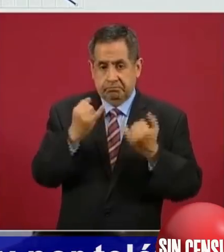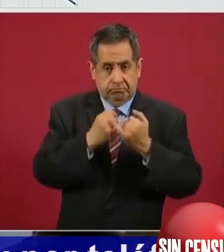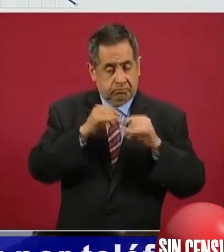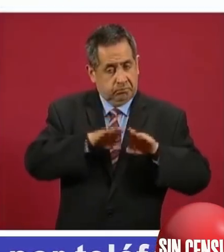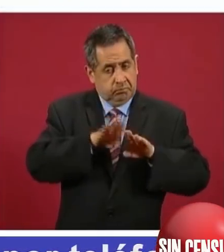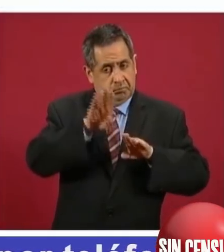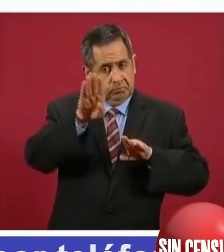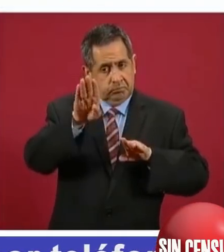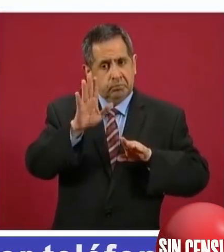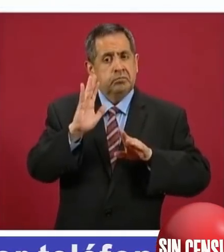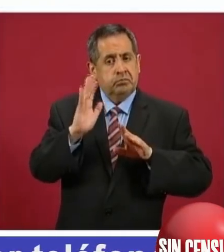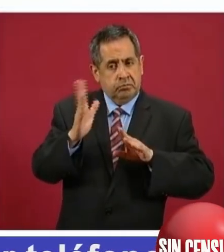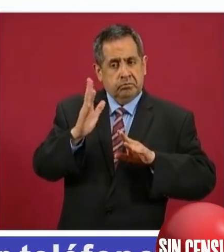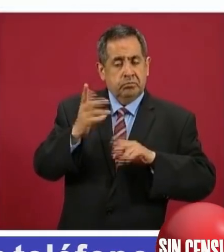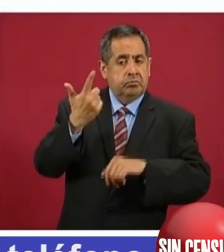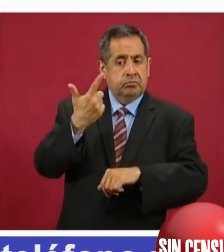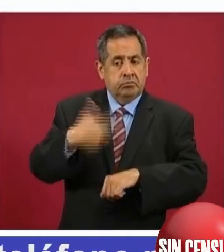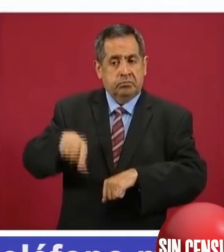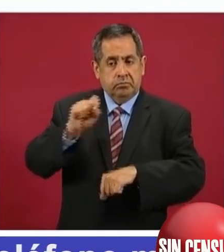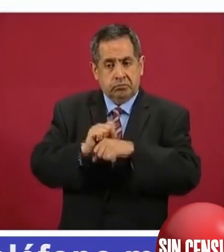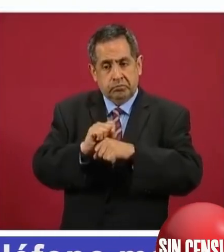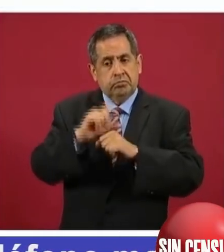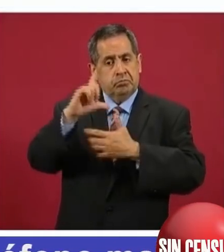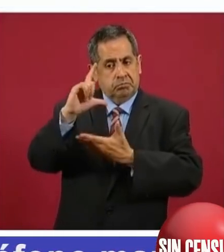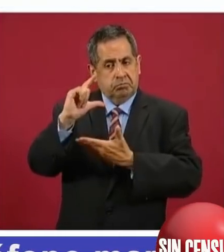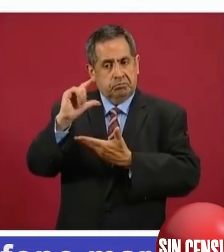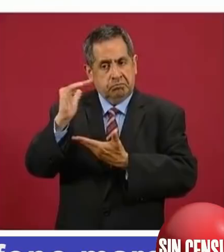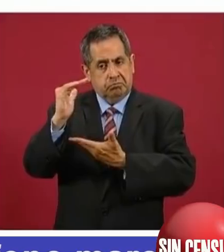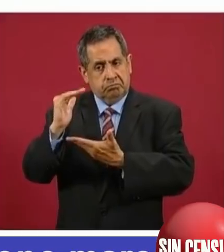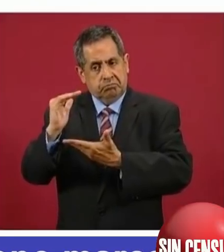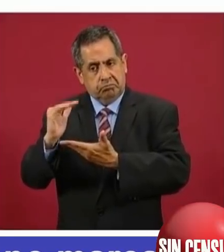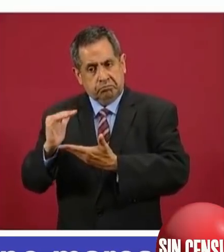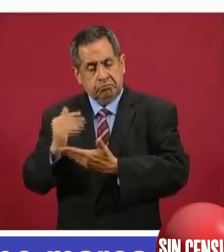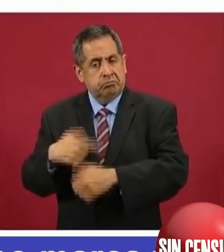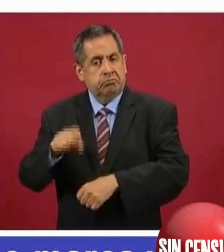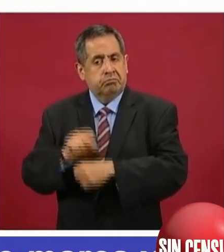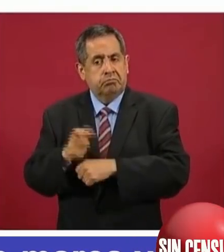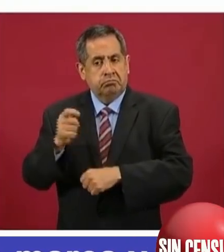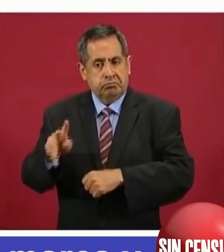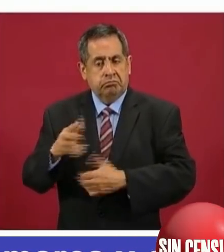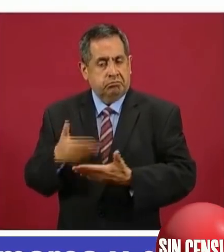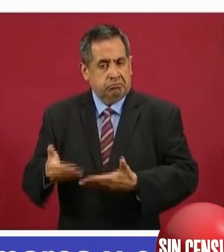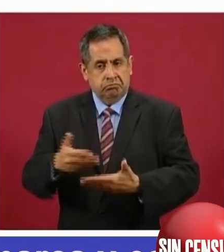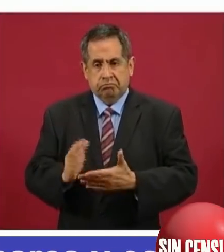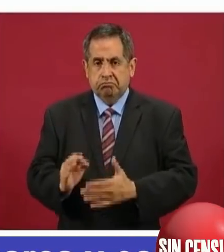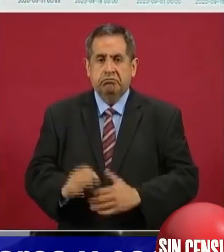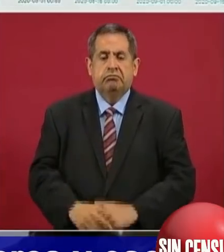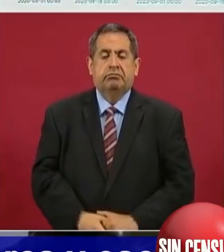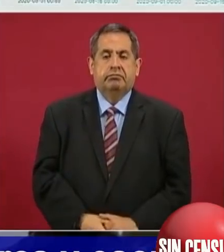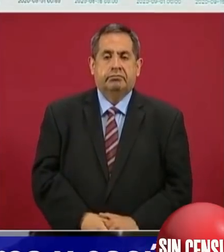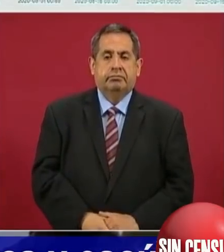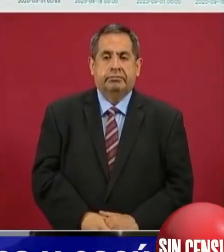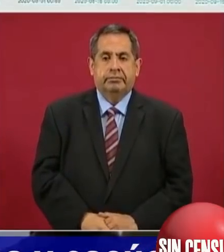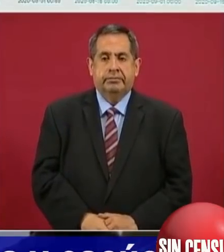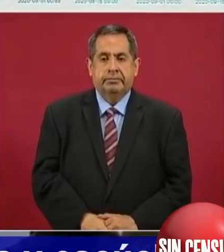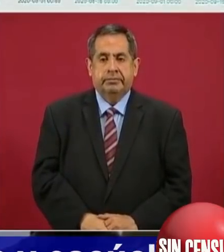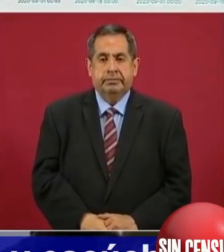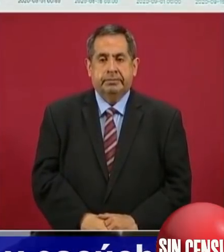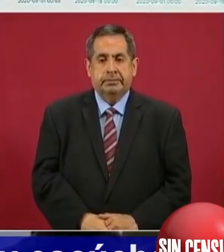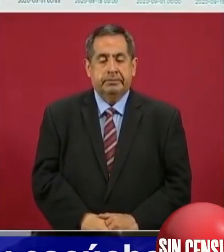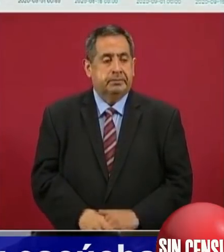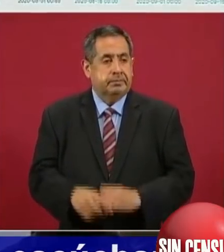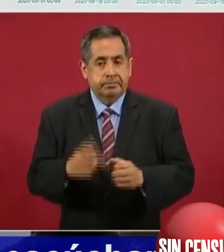pero ya son 7 semanas de reducción desde la semana 29 hasta el momento. La siguiente. Y la